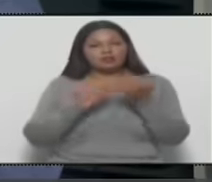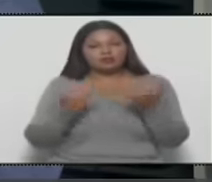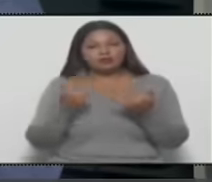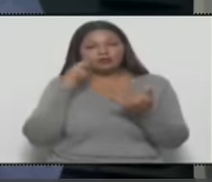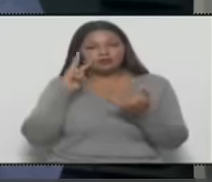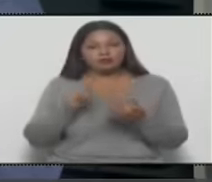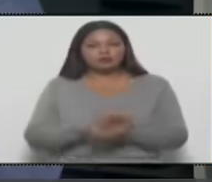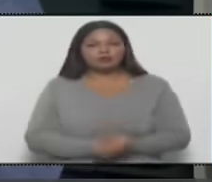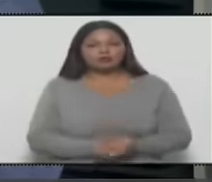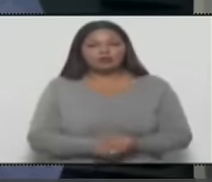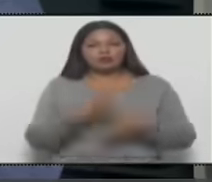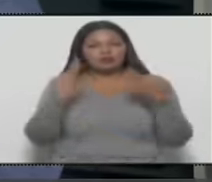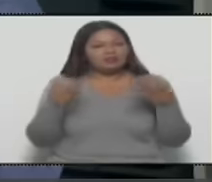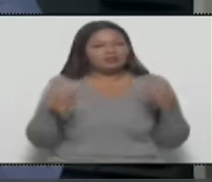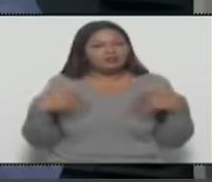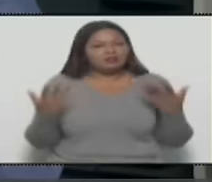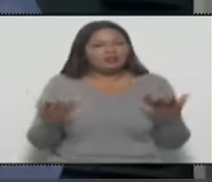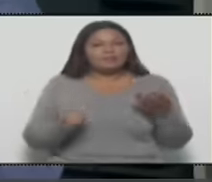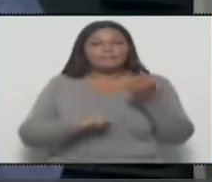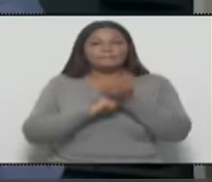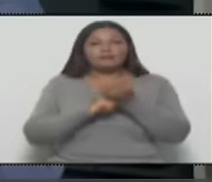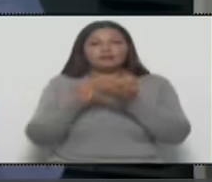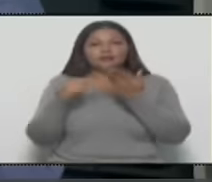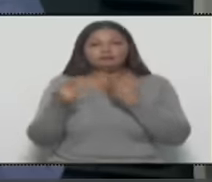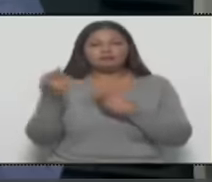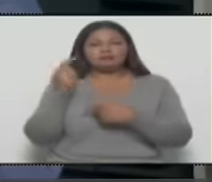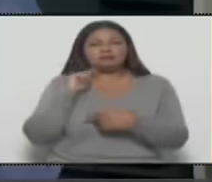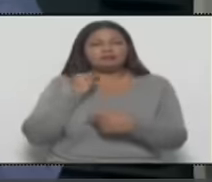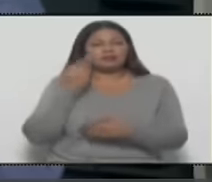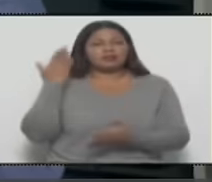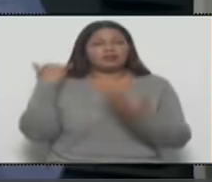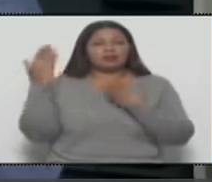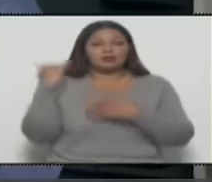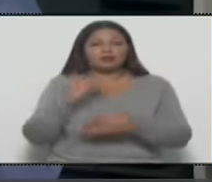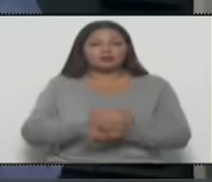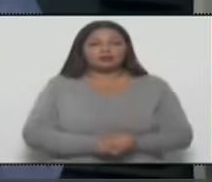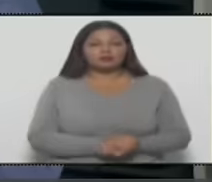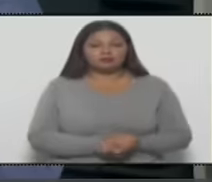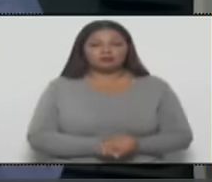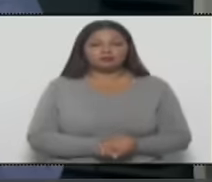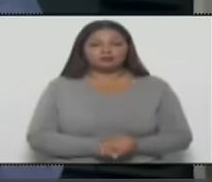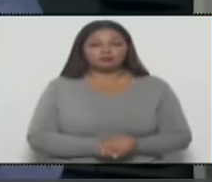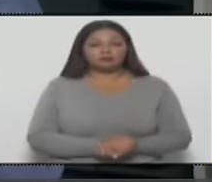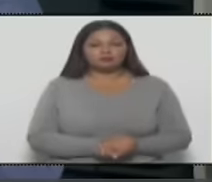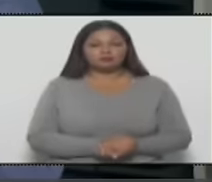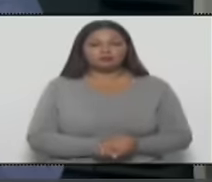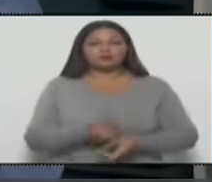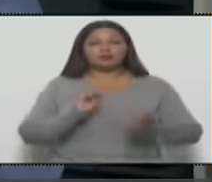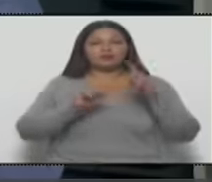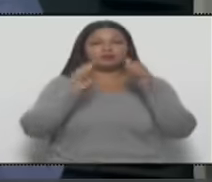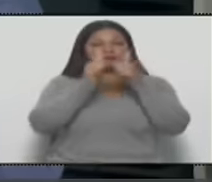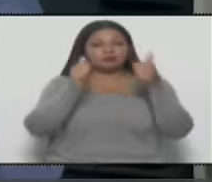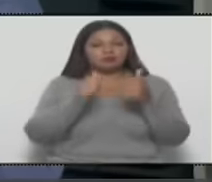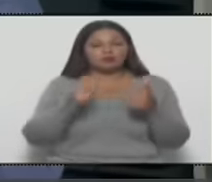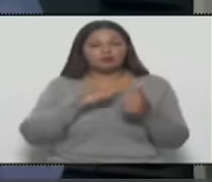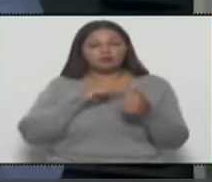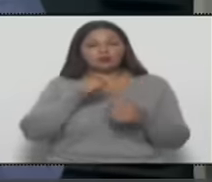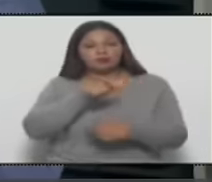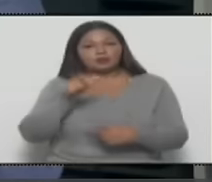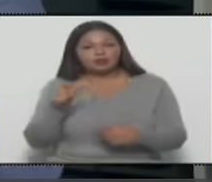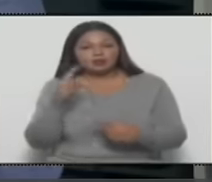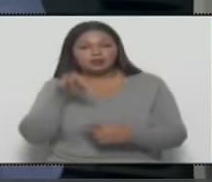en realidad son bases de datos viejas que ni siquiera fueron extraídas de algunos sistemas de nuestros entes del